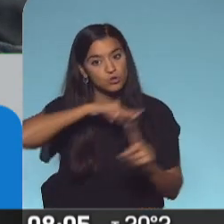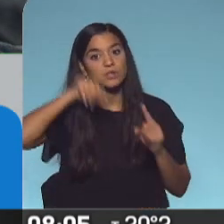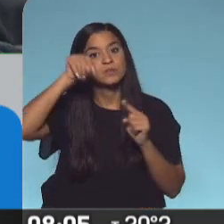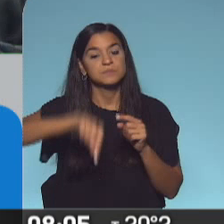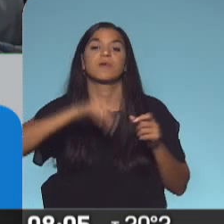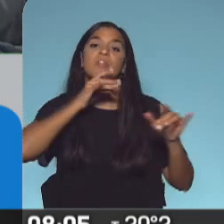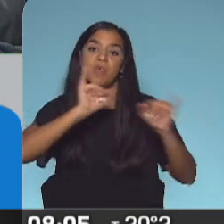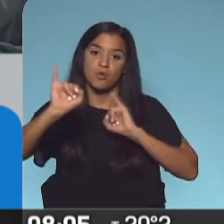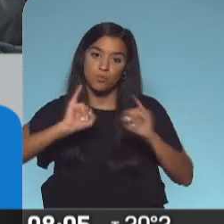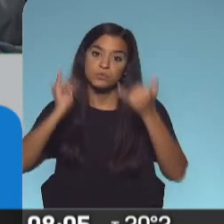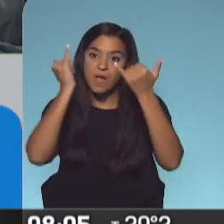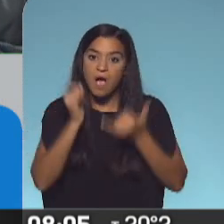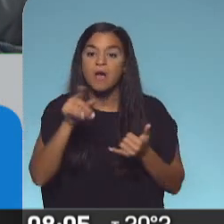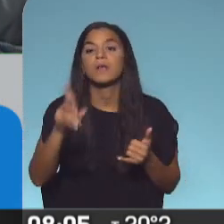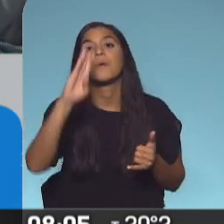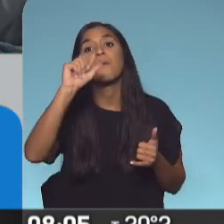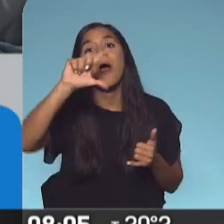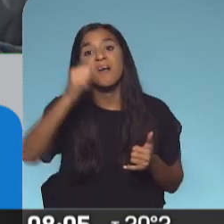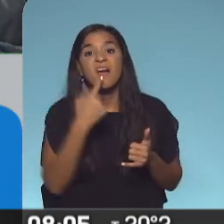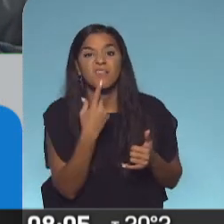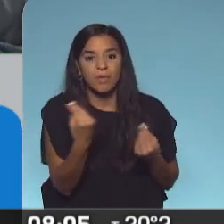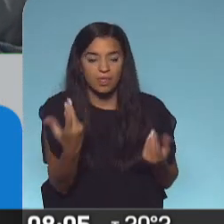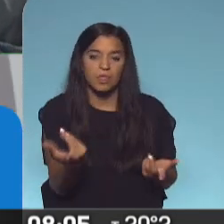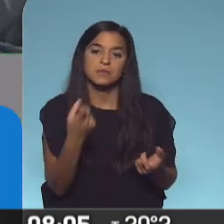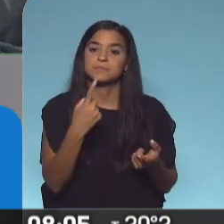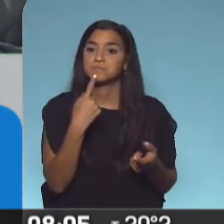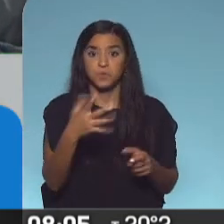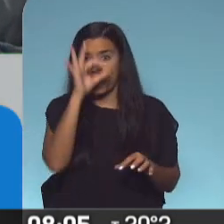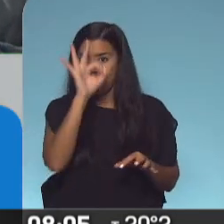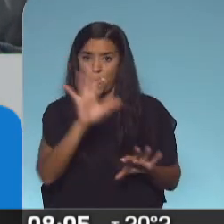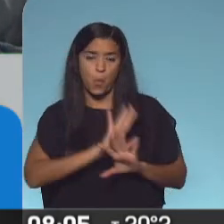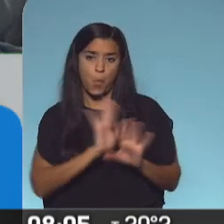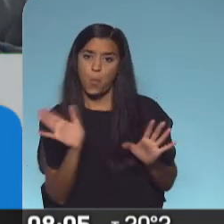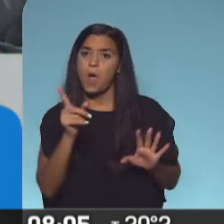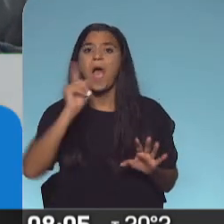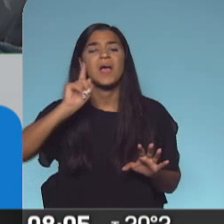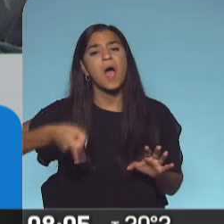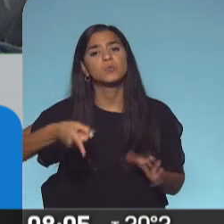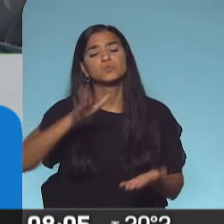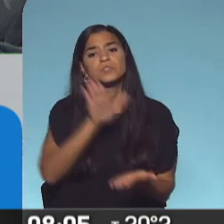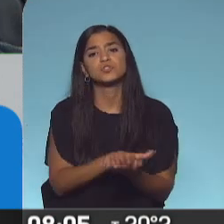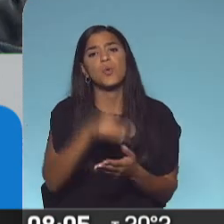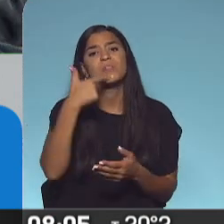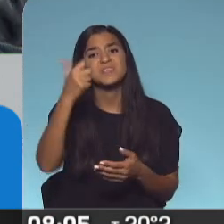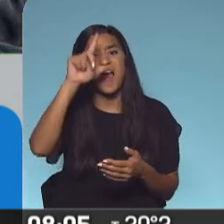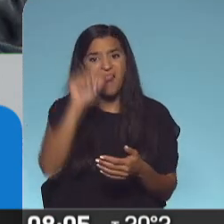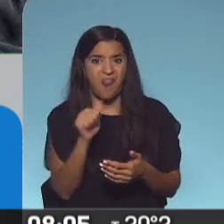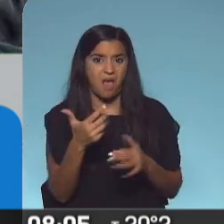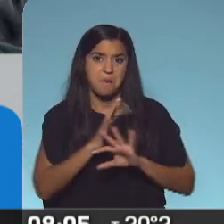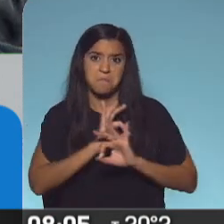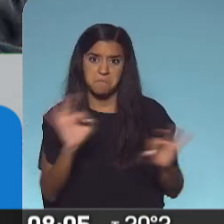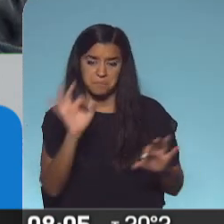de denuncias. ¿Qué es lo que dice Vaca? Básicamente, que él nunca intervino en las causas que tienen que ver con Milagros Sala, que